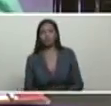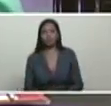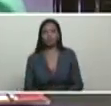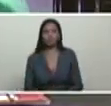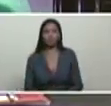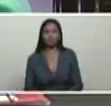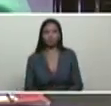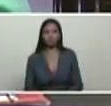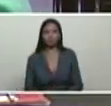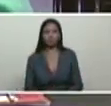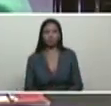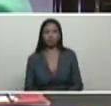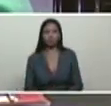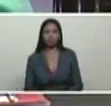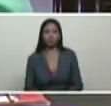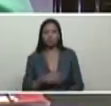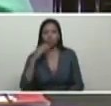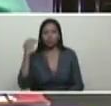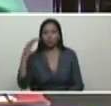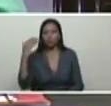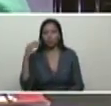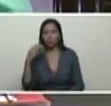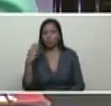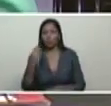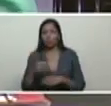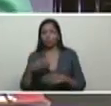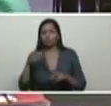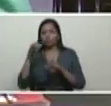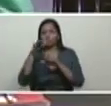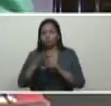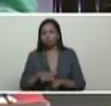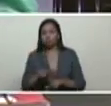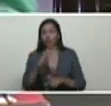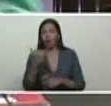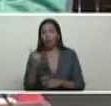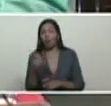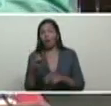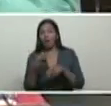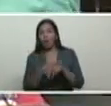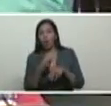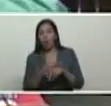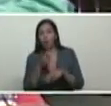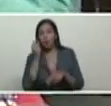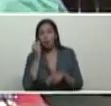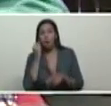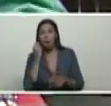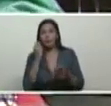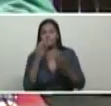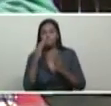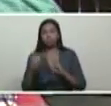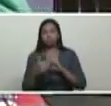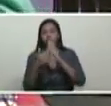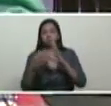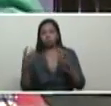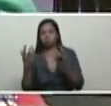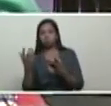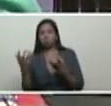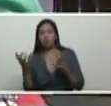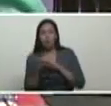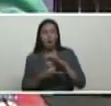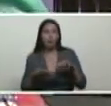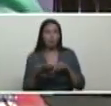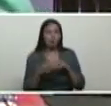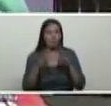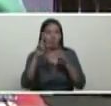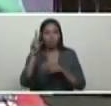A clase pela, naguare pela, pues le metió. Y ahora está gobernando, enfrentando los problemas todos los días, dando la cara todos los